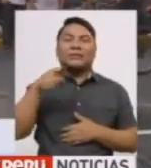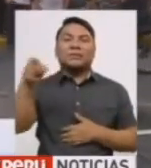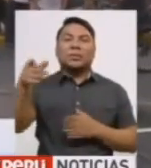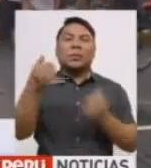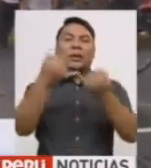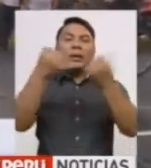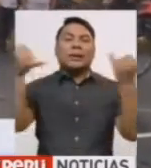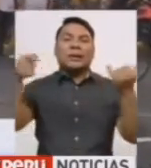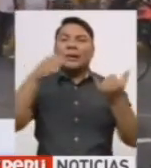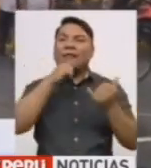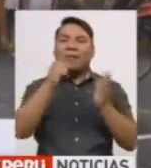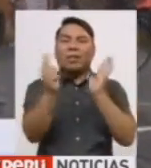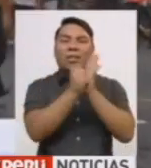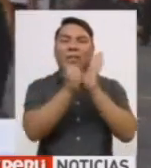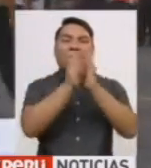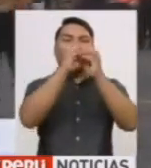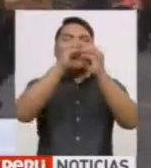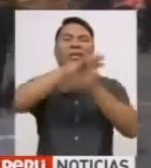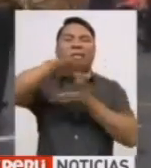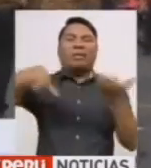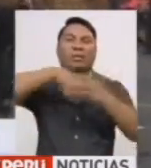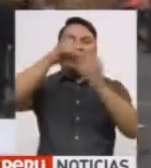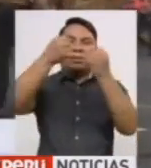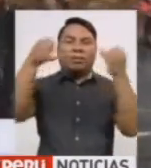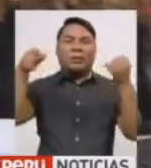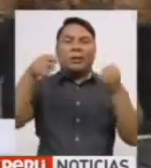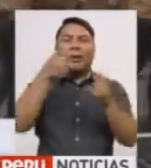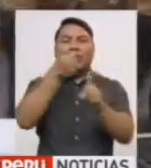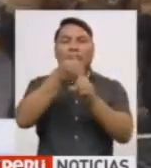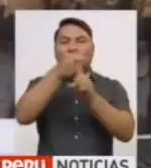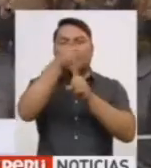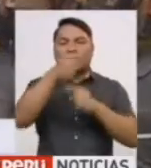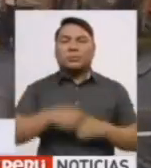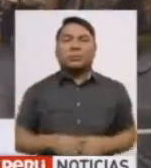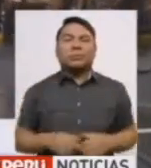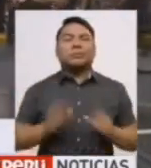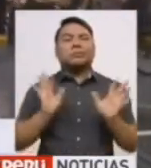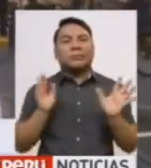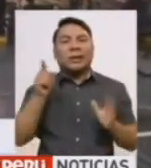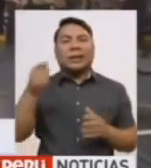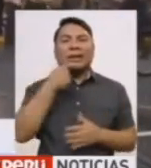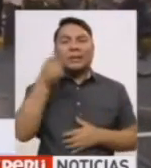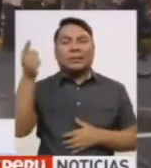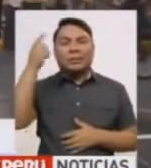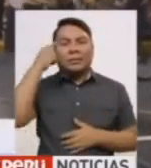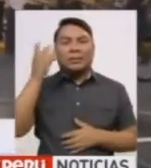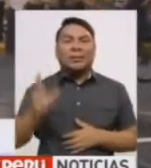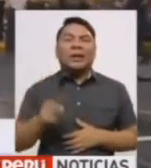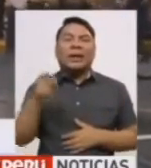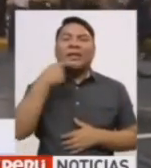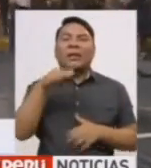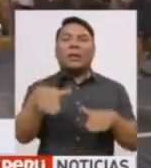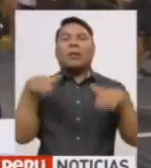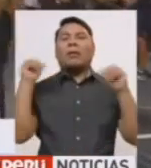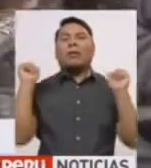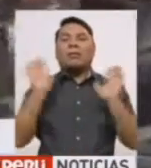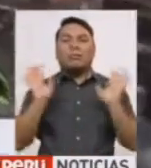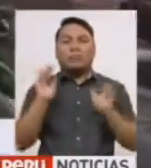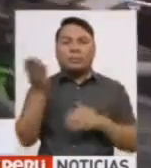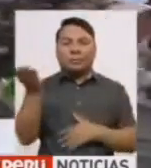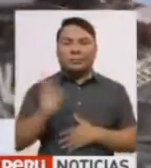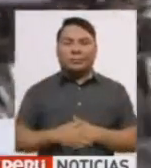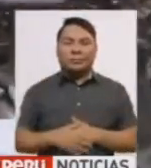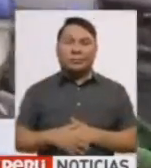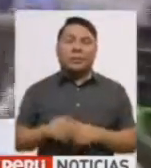eléctrica ilegal en la parte de atrás y que eso ocurrió un cortocircuito. Bueno, eso es lo que le asume para que no tenga ninguna mentira que pagar.